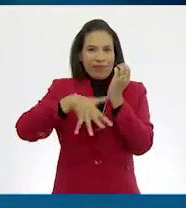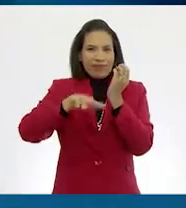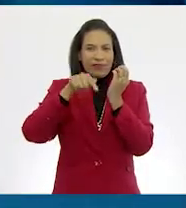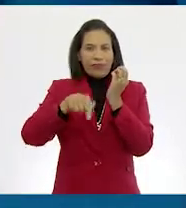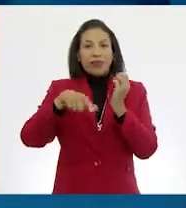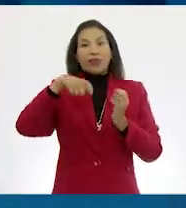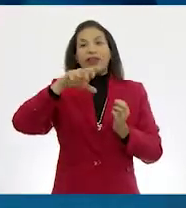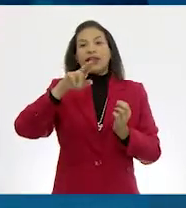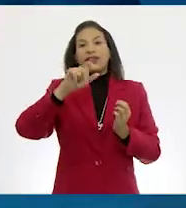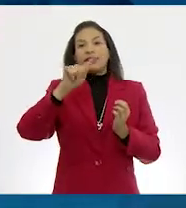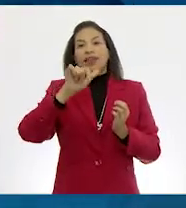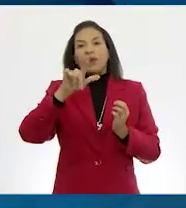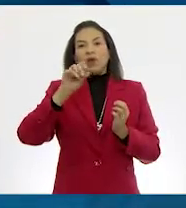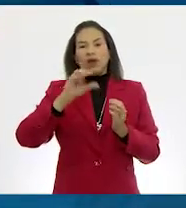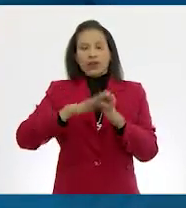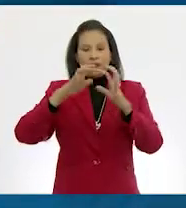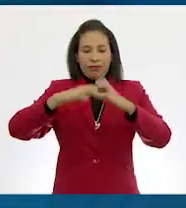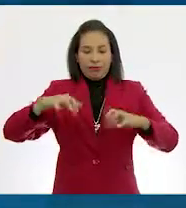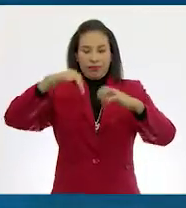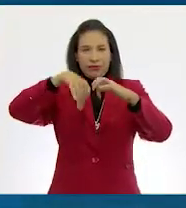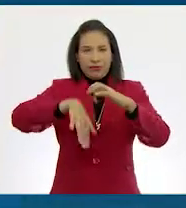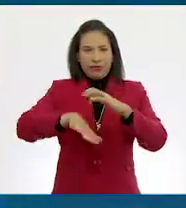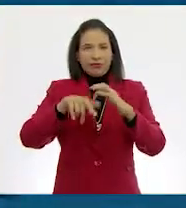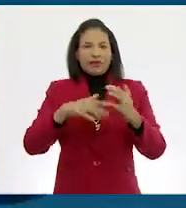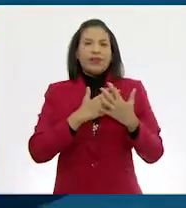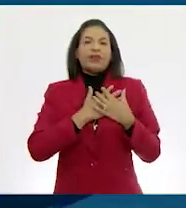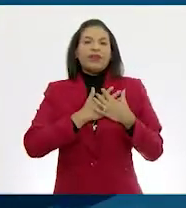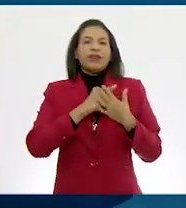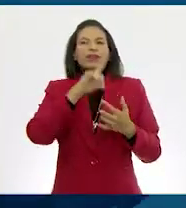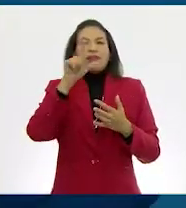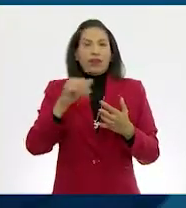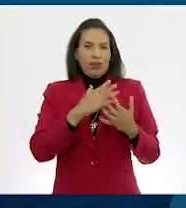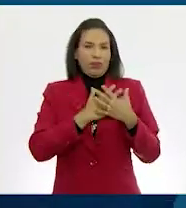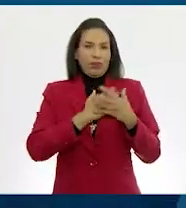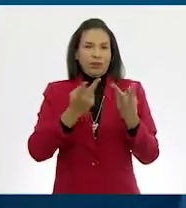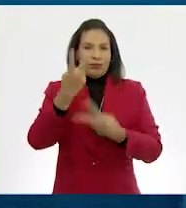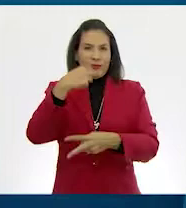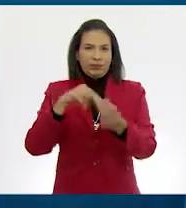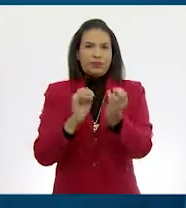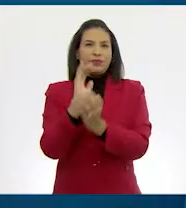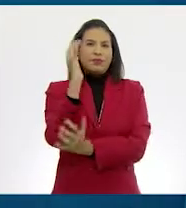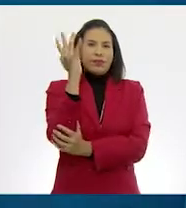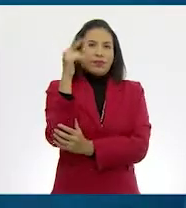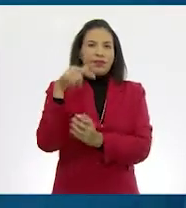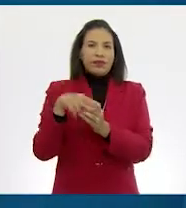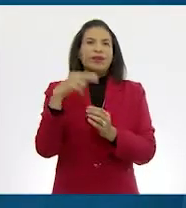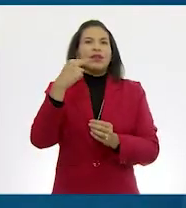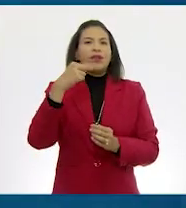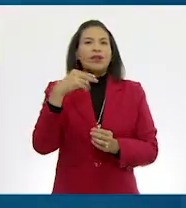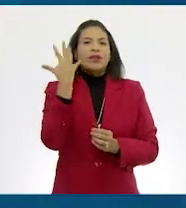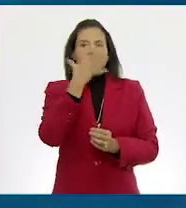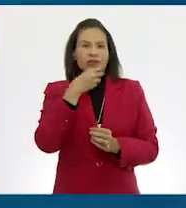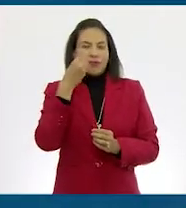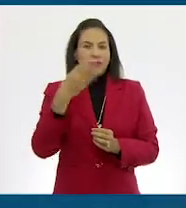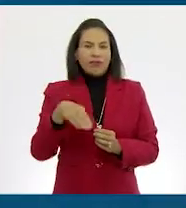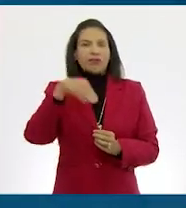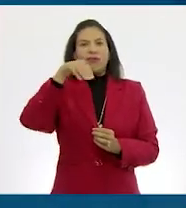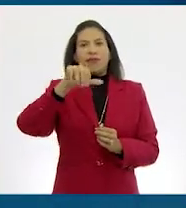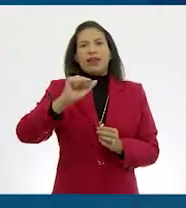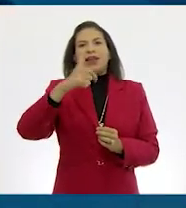quetzalcóatl entierra los restos de su amada y de ese acto de amor nace el árbol de las maravillas el